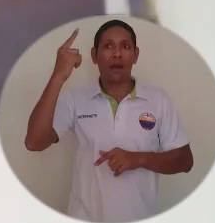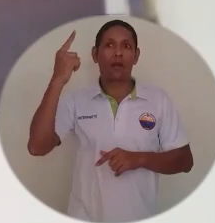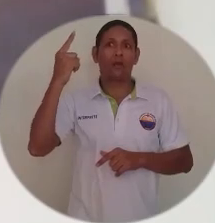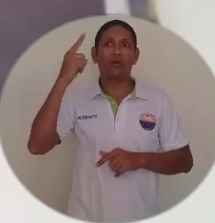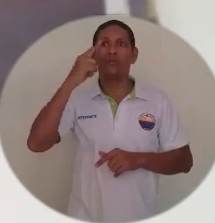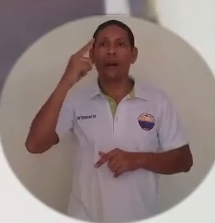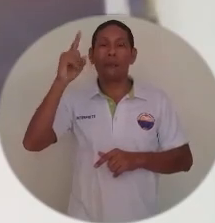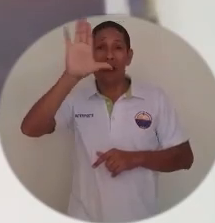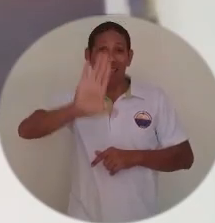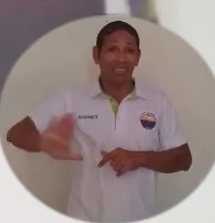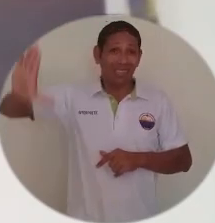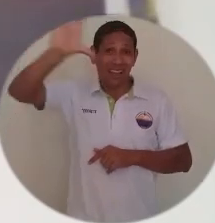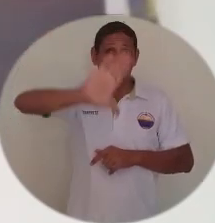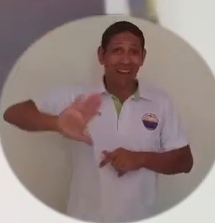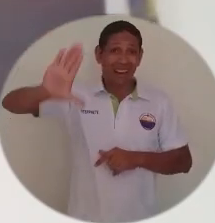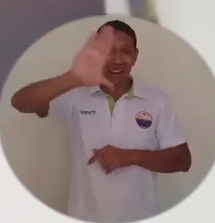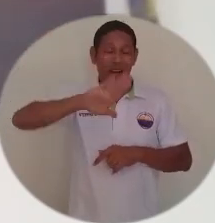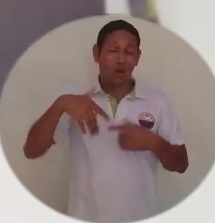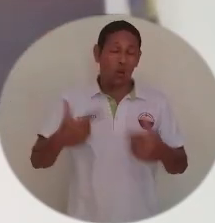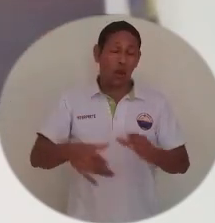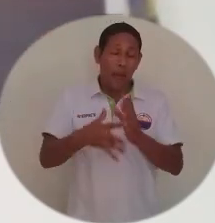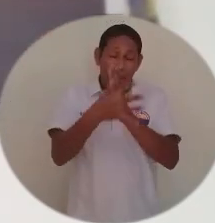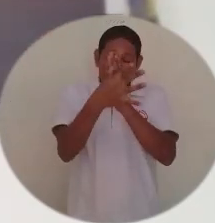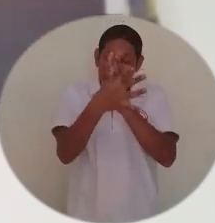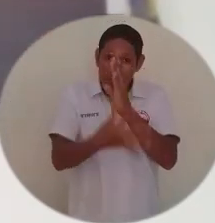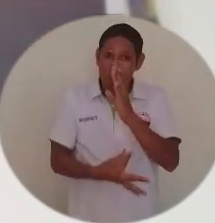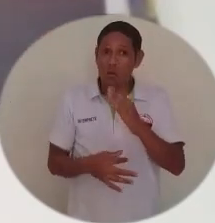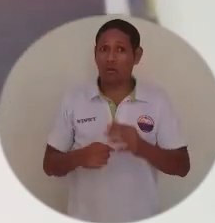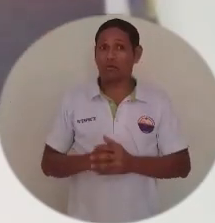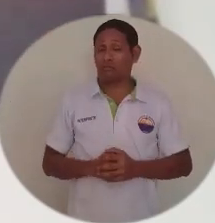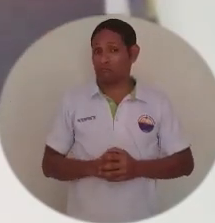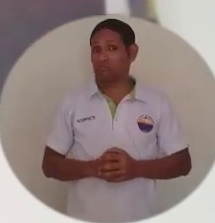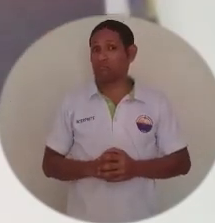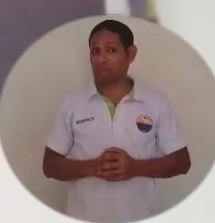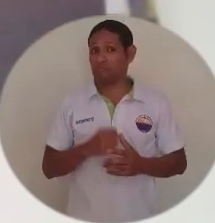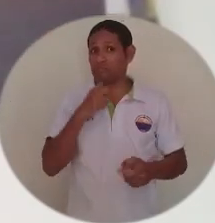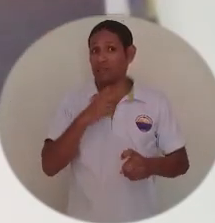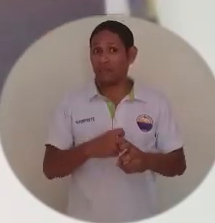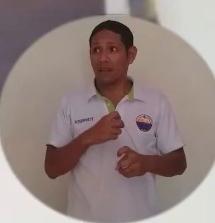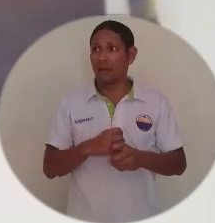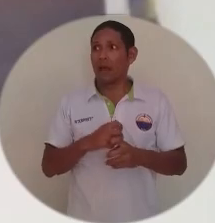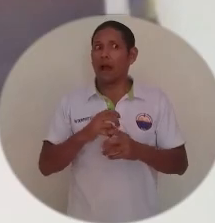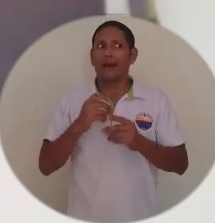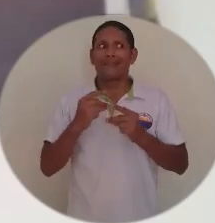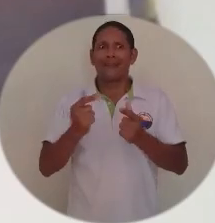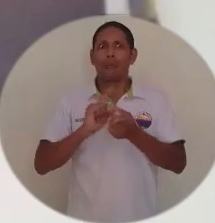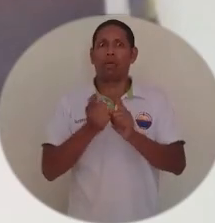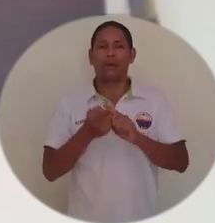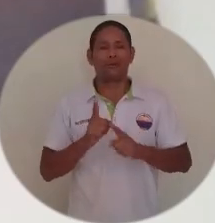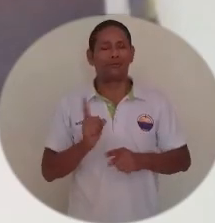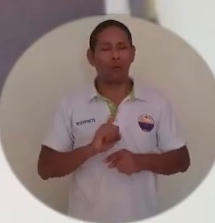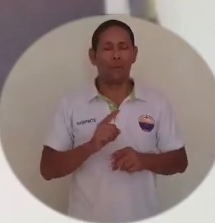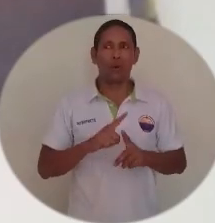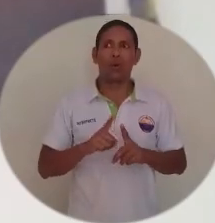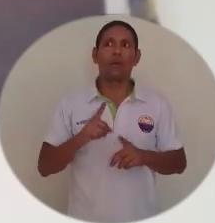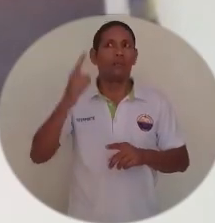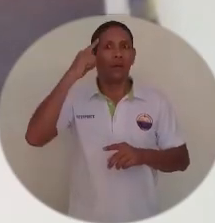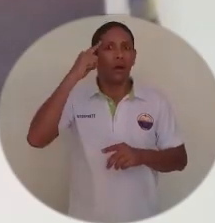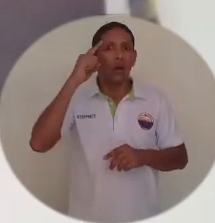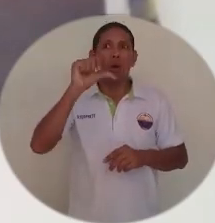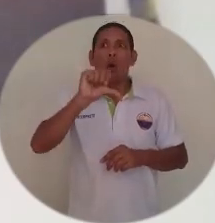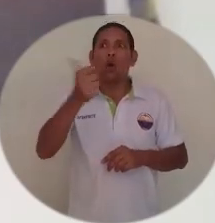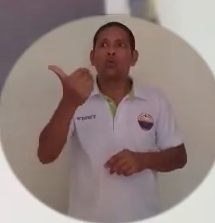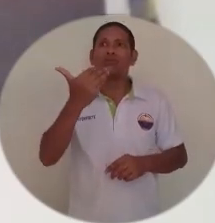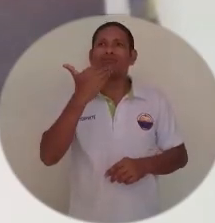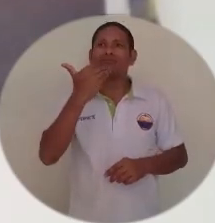el departamento del Magdalena es el cuarto departamento pues más pobre del país. Esta situación es de carácter estructural, no va a cambiar, por eso valdría la